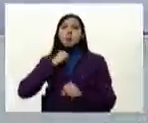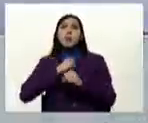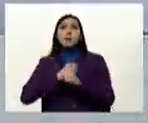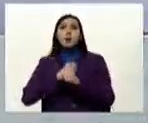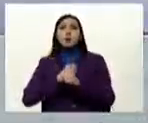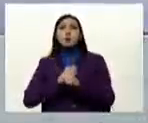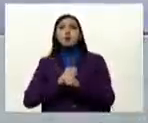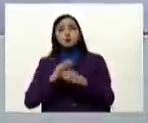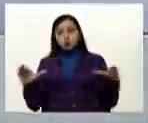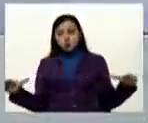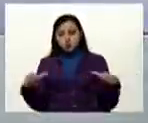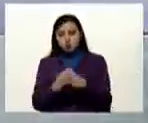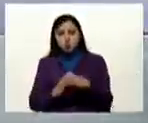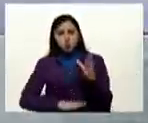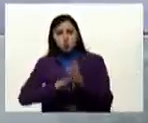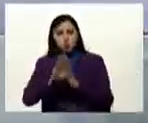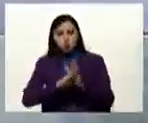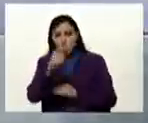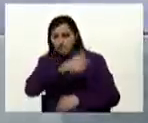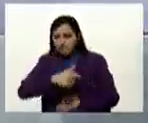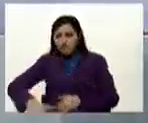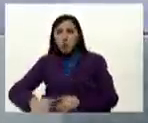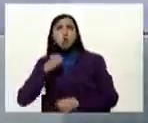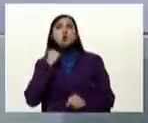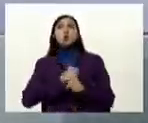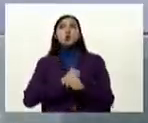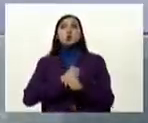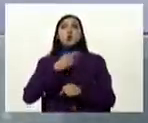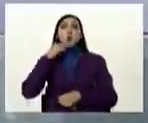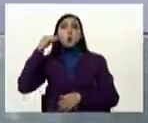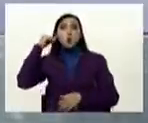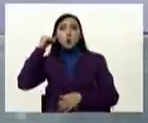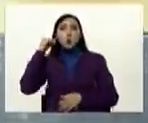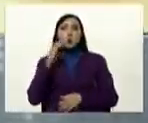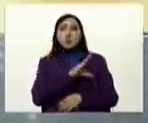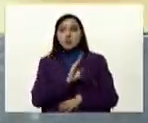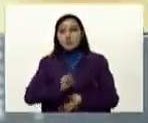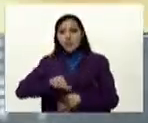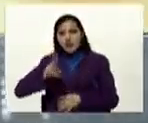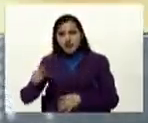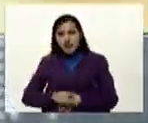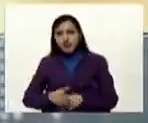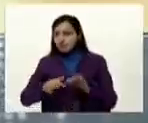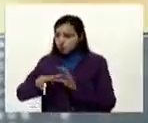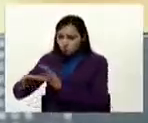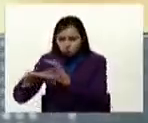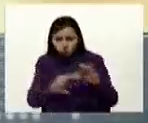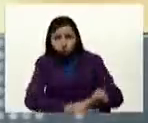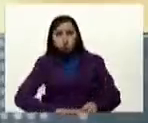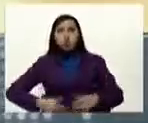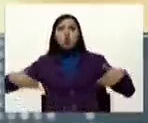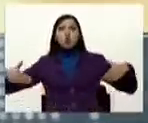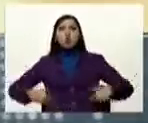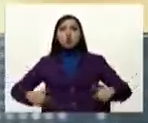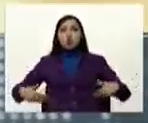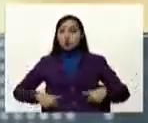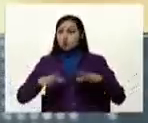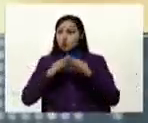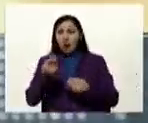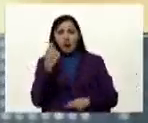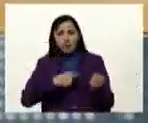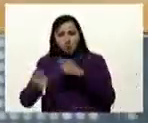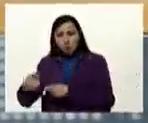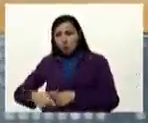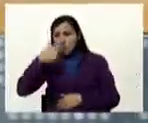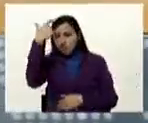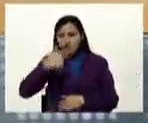consejos productivos de trabajadores y trabajadoras, los CPT, unamos todo el esfuerzo nacional, todos los comerciantes del